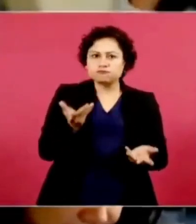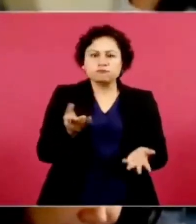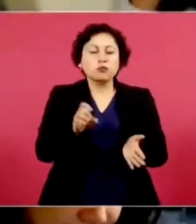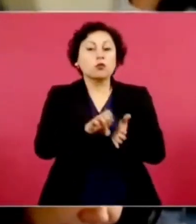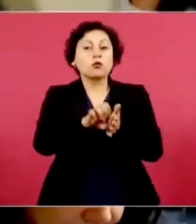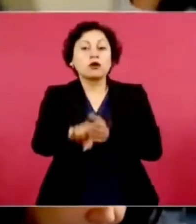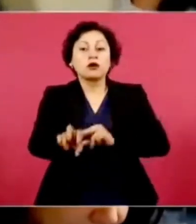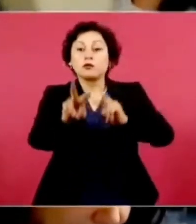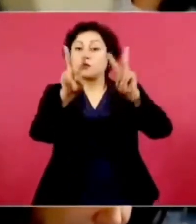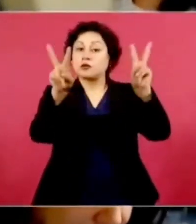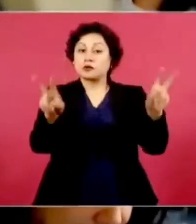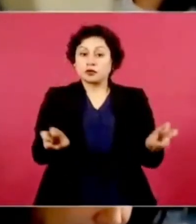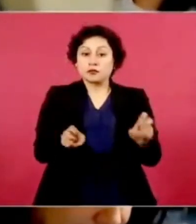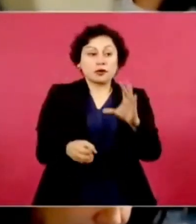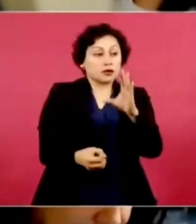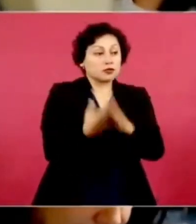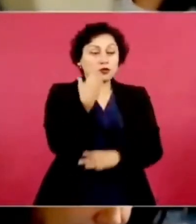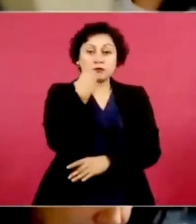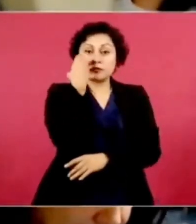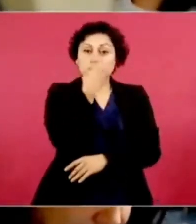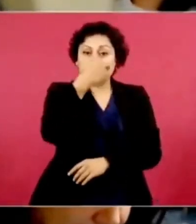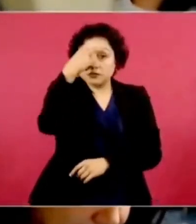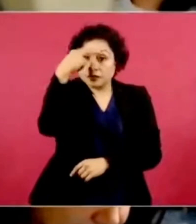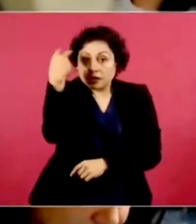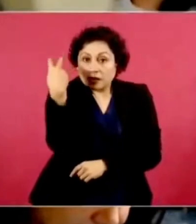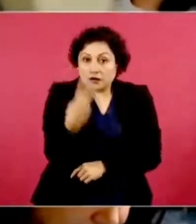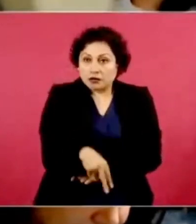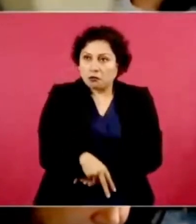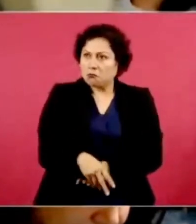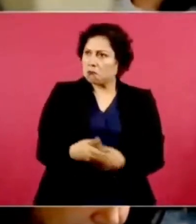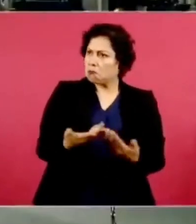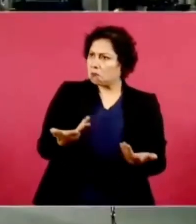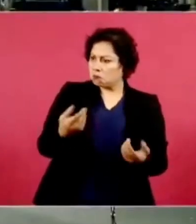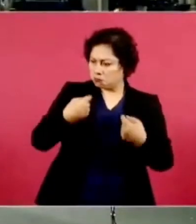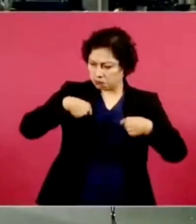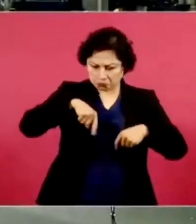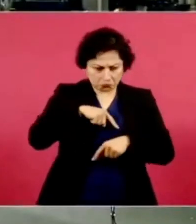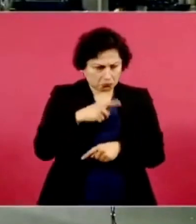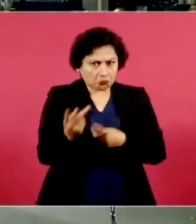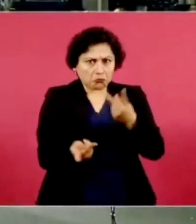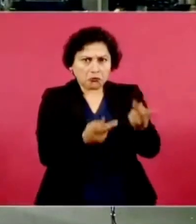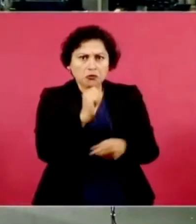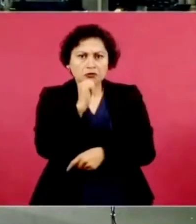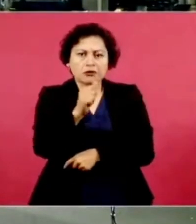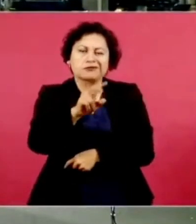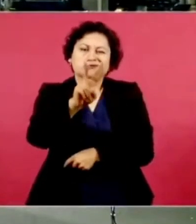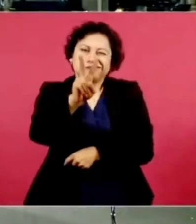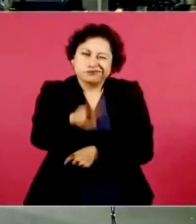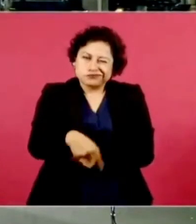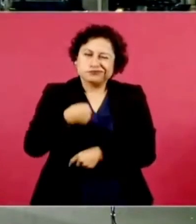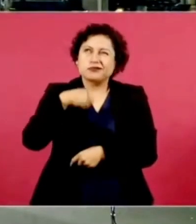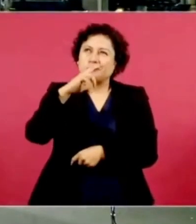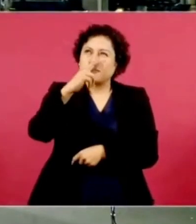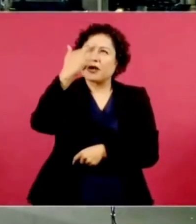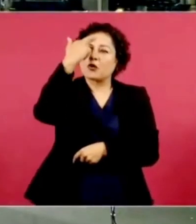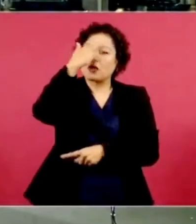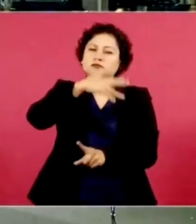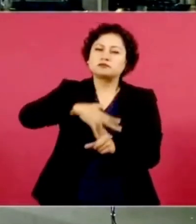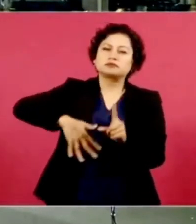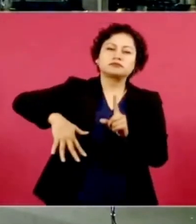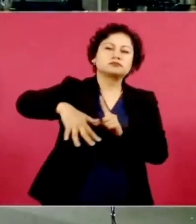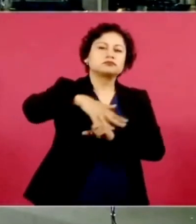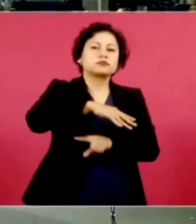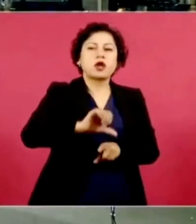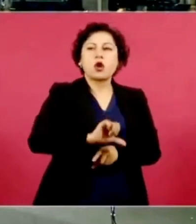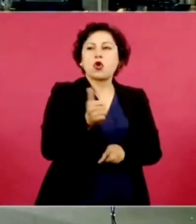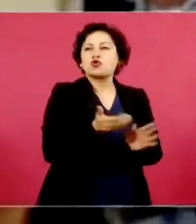mexicana, los compañeros de la prensa no hicimos preguntas al respecto. Eran días de mucha grilla, lo recuerdo, y entonces nos fuimos por la grilla y no nos fuimos